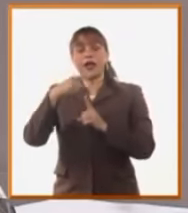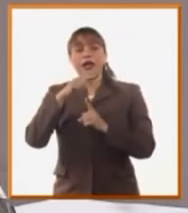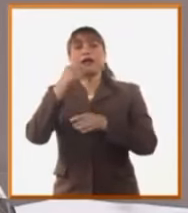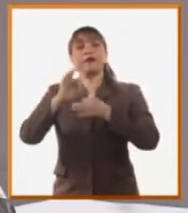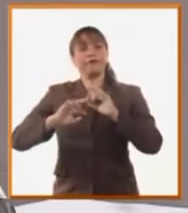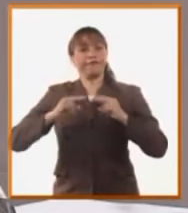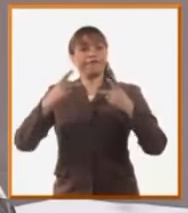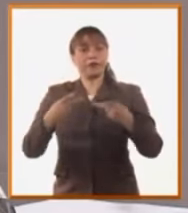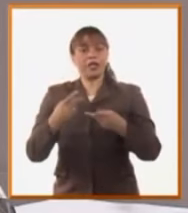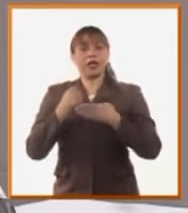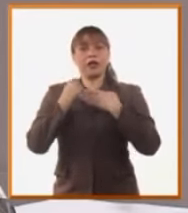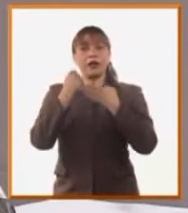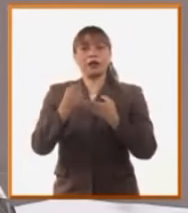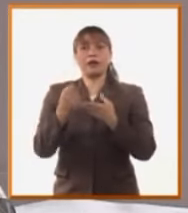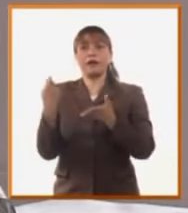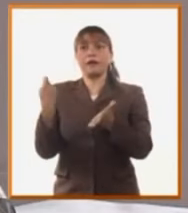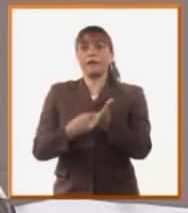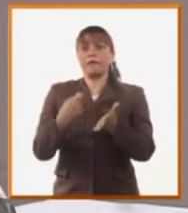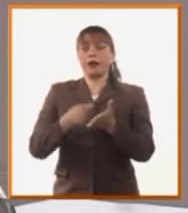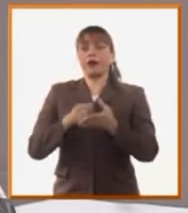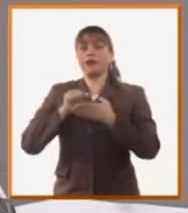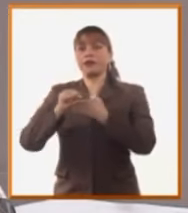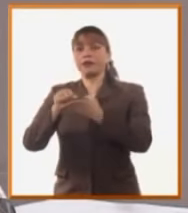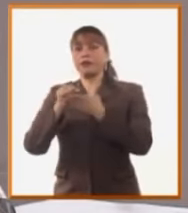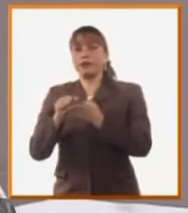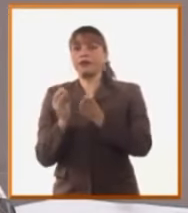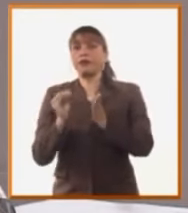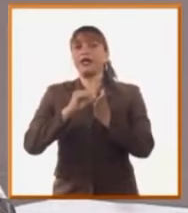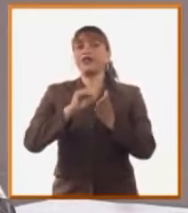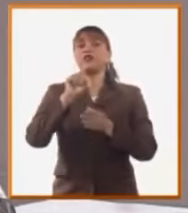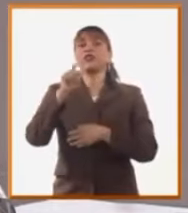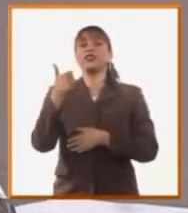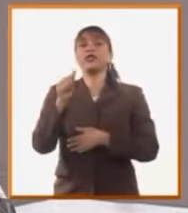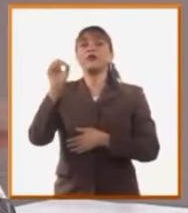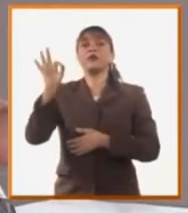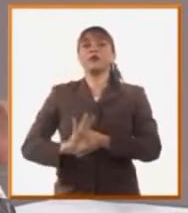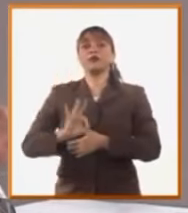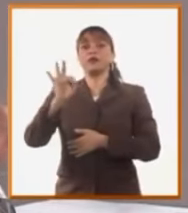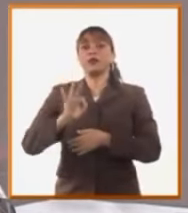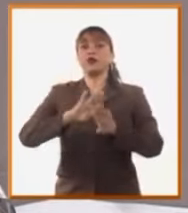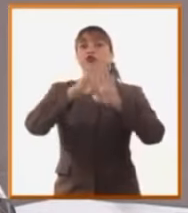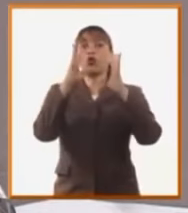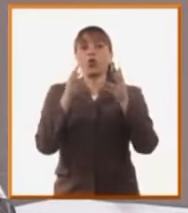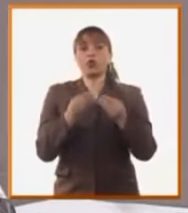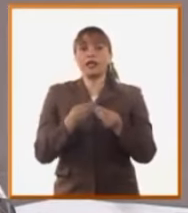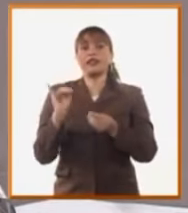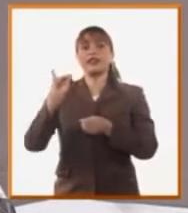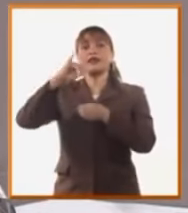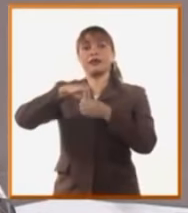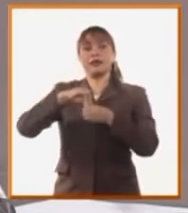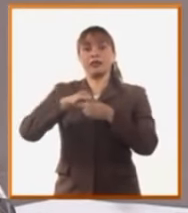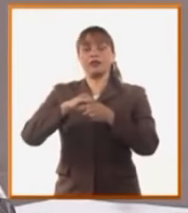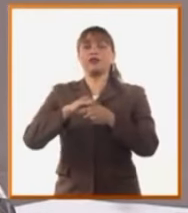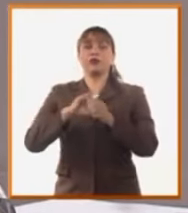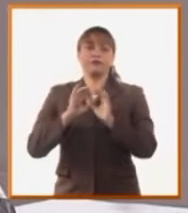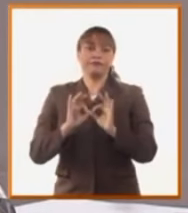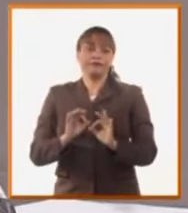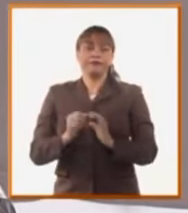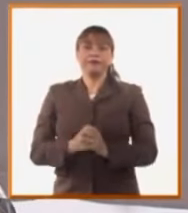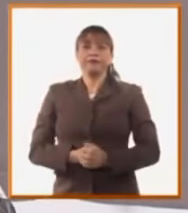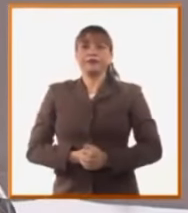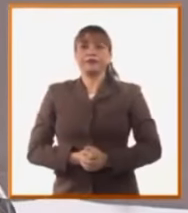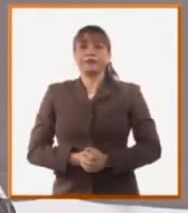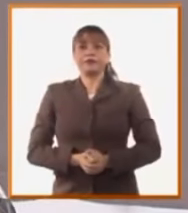aportan el impuesto sobre venta y servicio aplicando un 10% el total de los ingresos como lo hacen hoy ya todos los actores